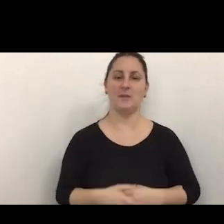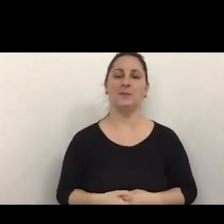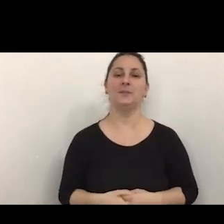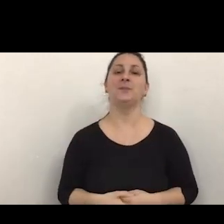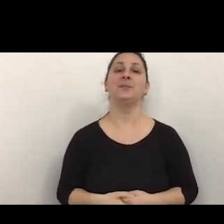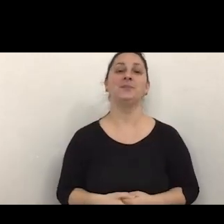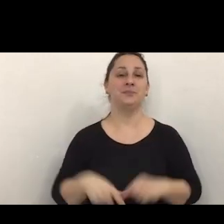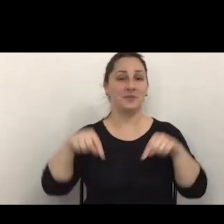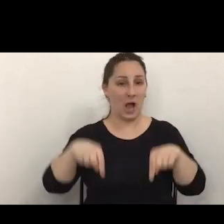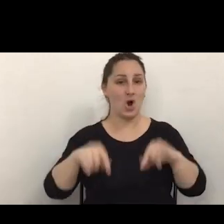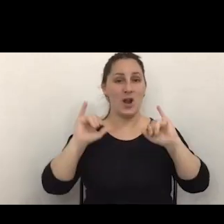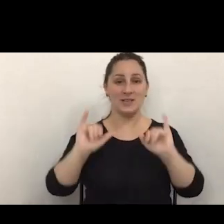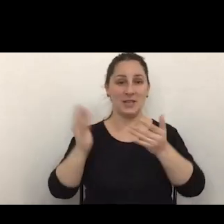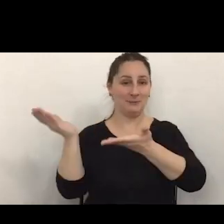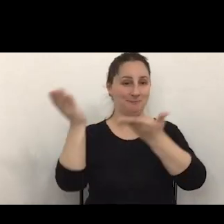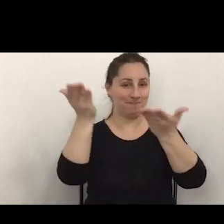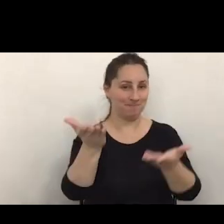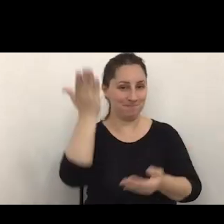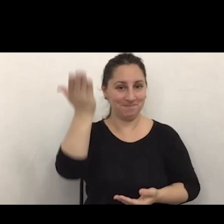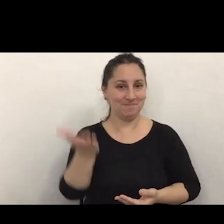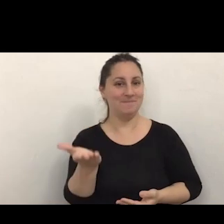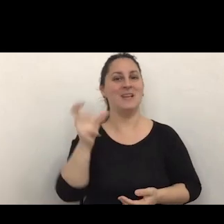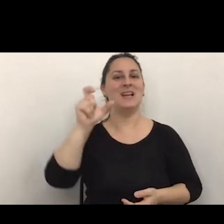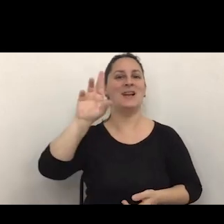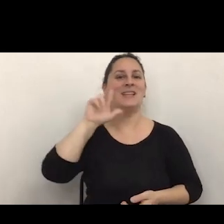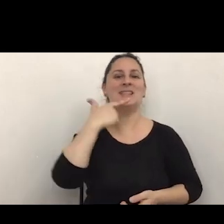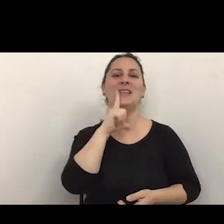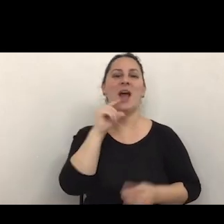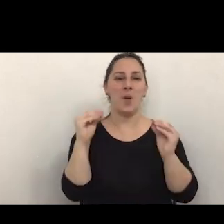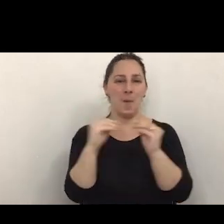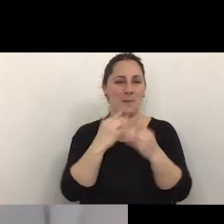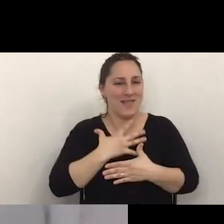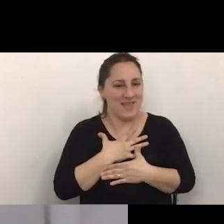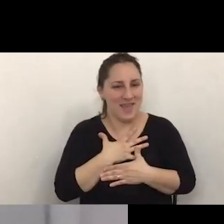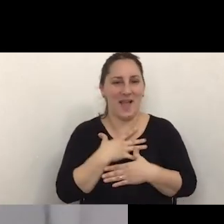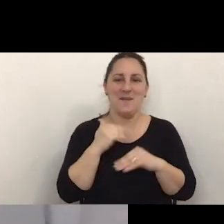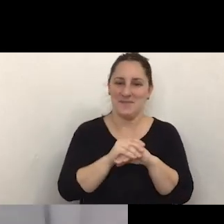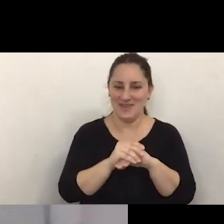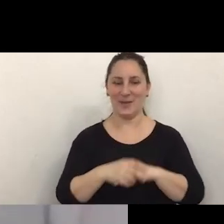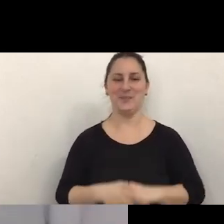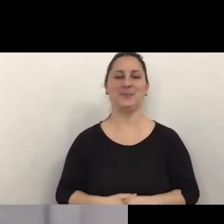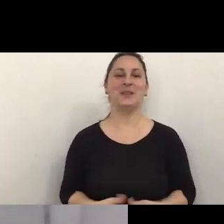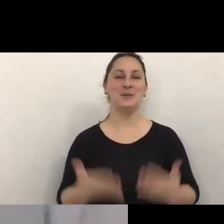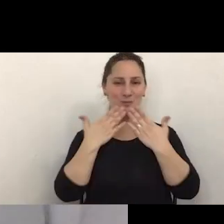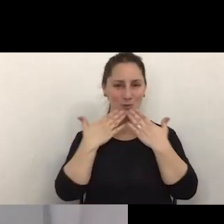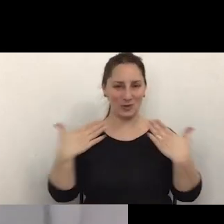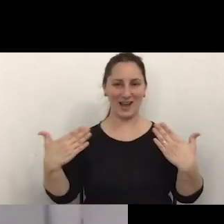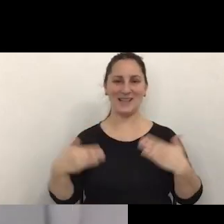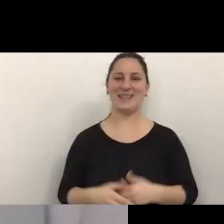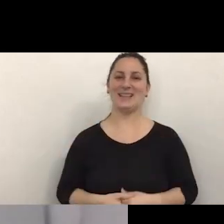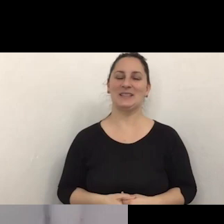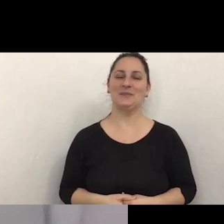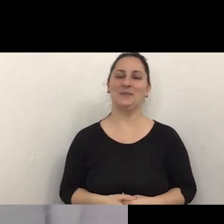sí, le cedo la palabra a nuestra compañera y querida amiga Cristina Muchas Mancilla. Gracias. Muchas gracias,